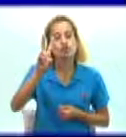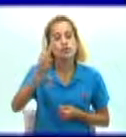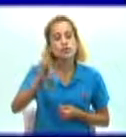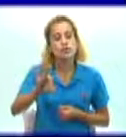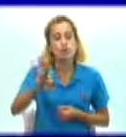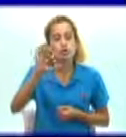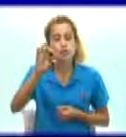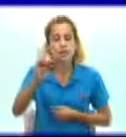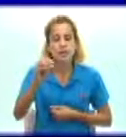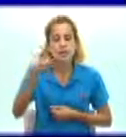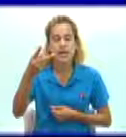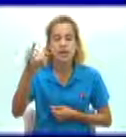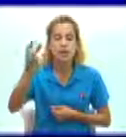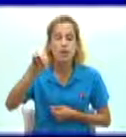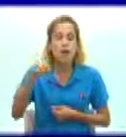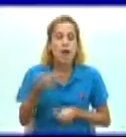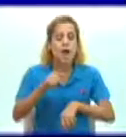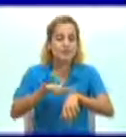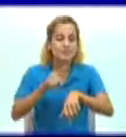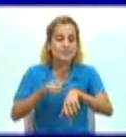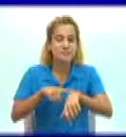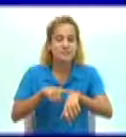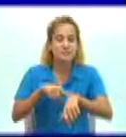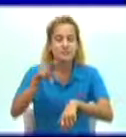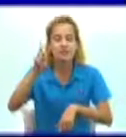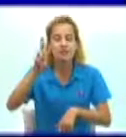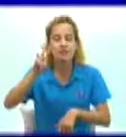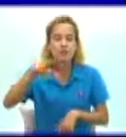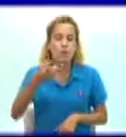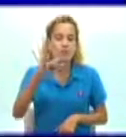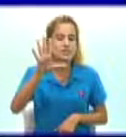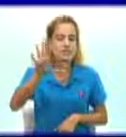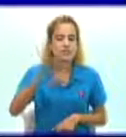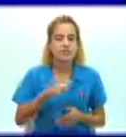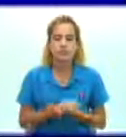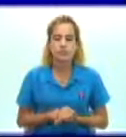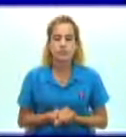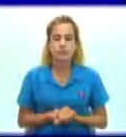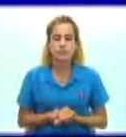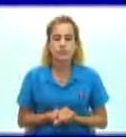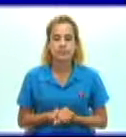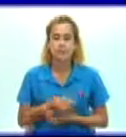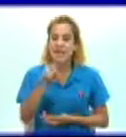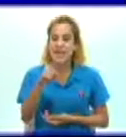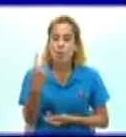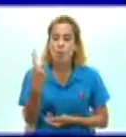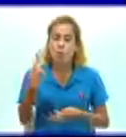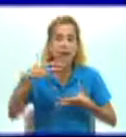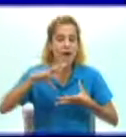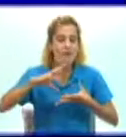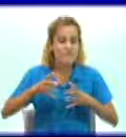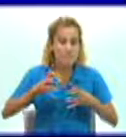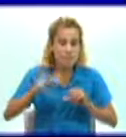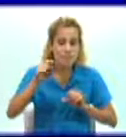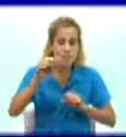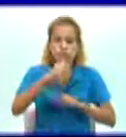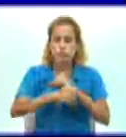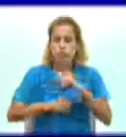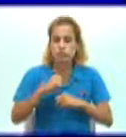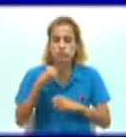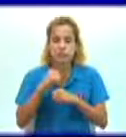kilómetros en 3,5 horas. Esto es una de las maneras que ustedes pudieron estar utilizando